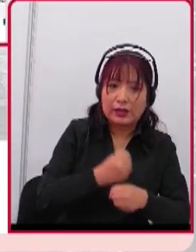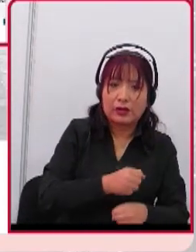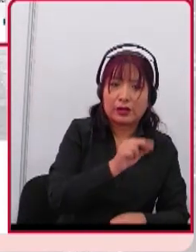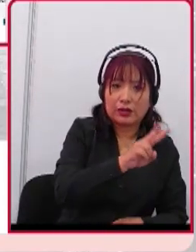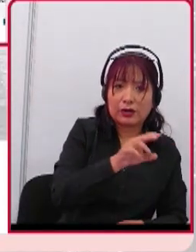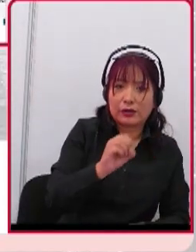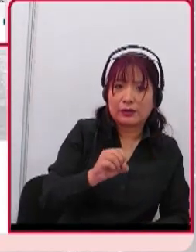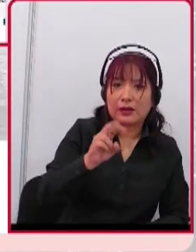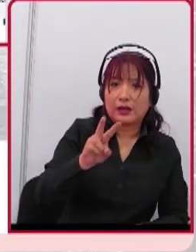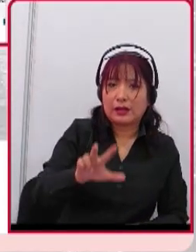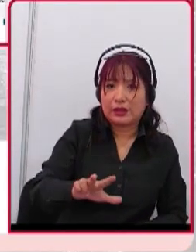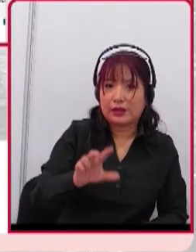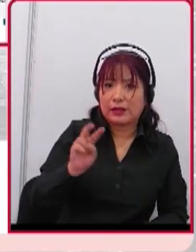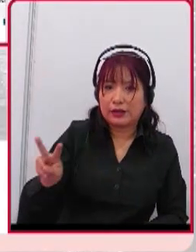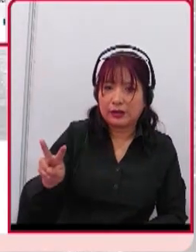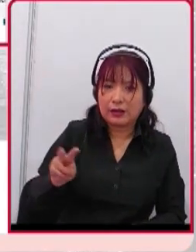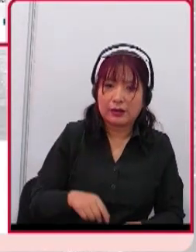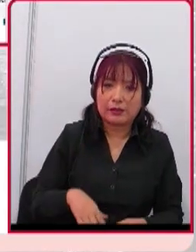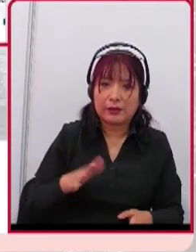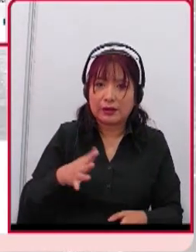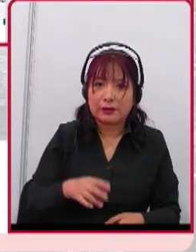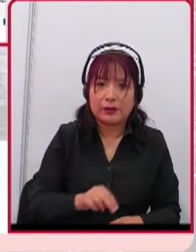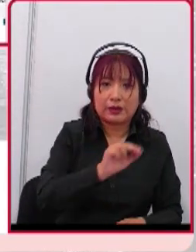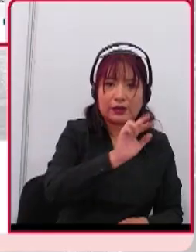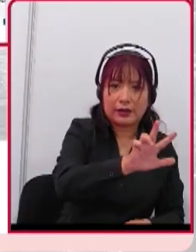2032 de